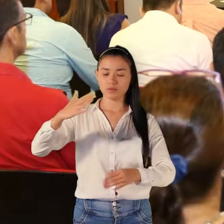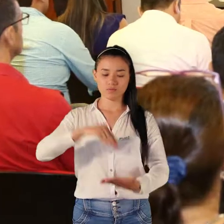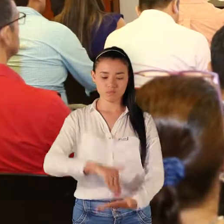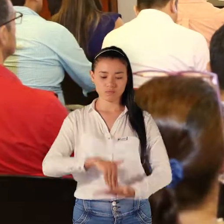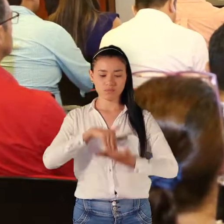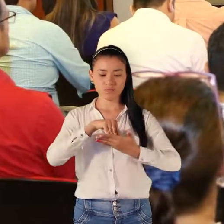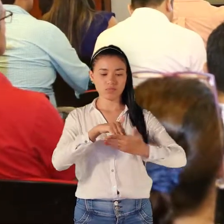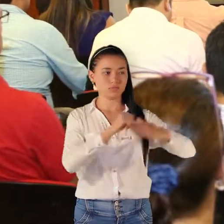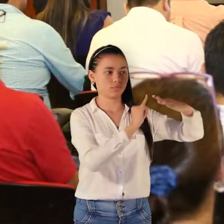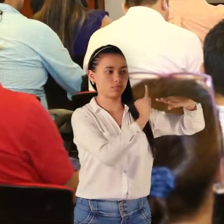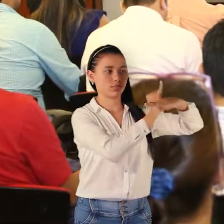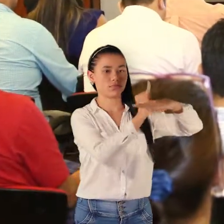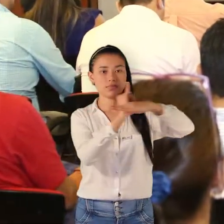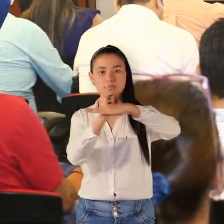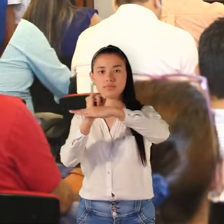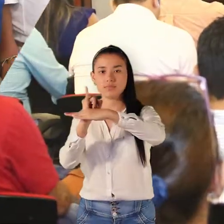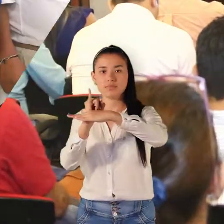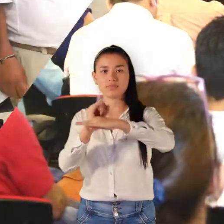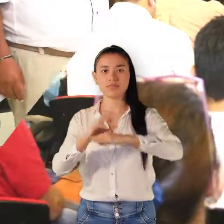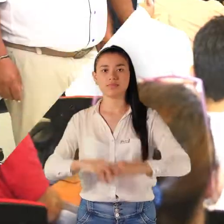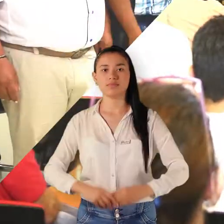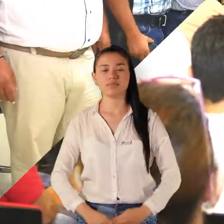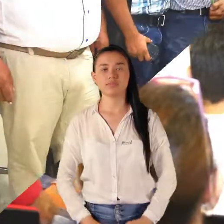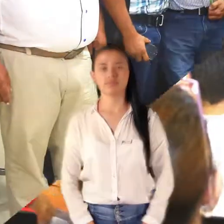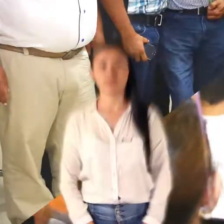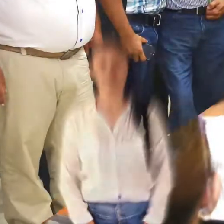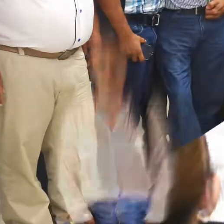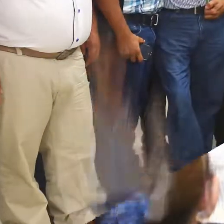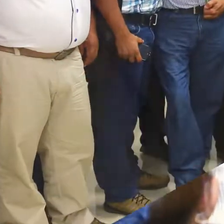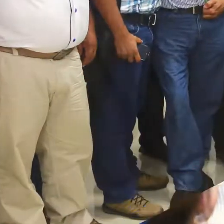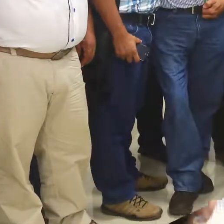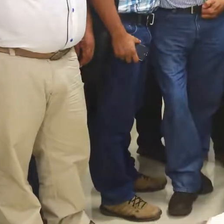Y fortalecimiento institucional.